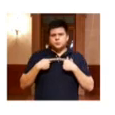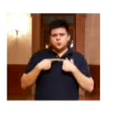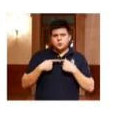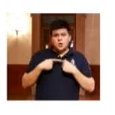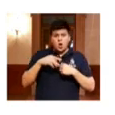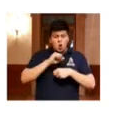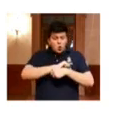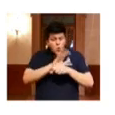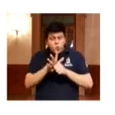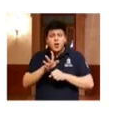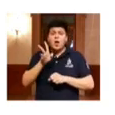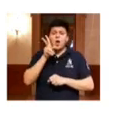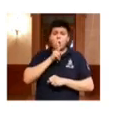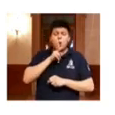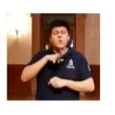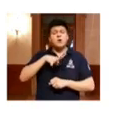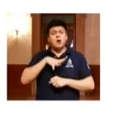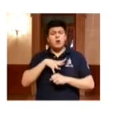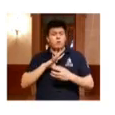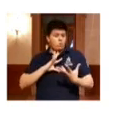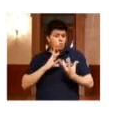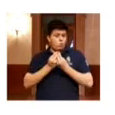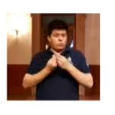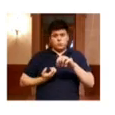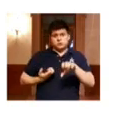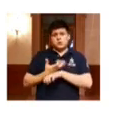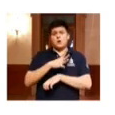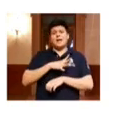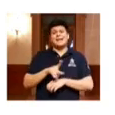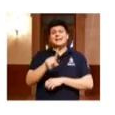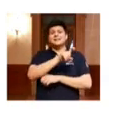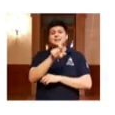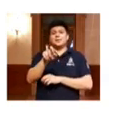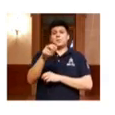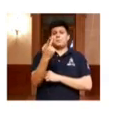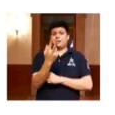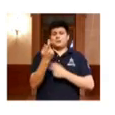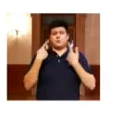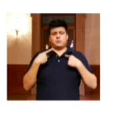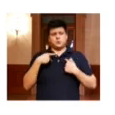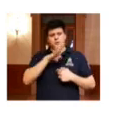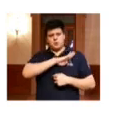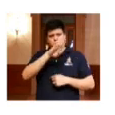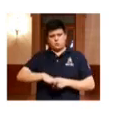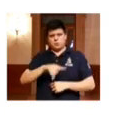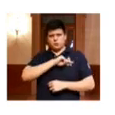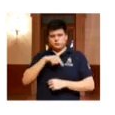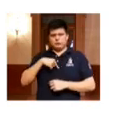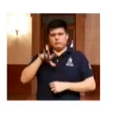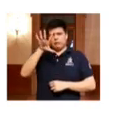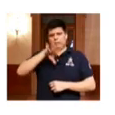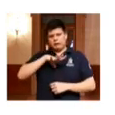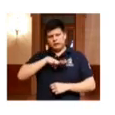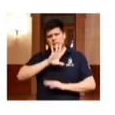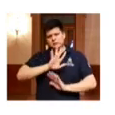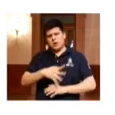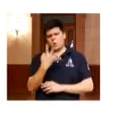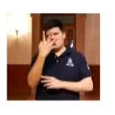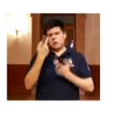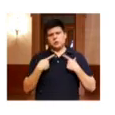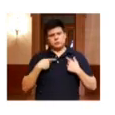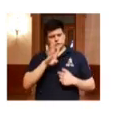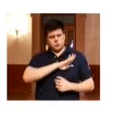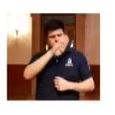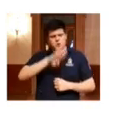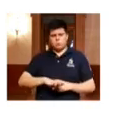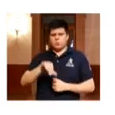En total, al día de hoy en el Estado tenemos 125 defunciones. Tenemos lamentablemente 4 defunciones